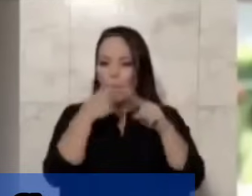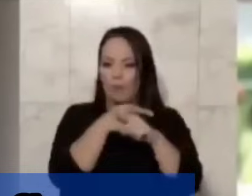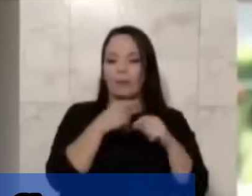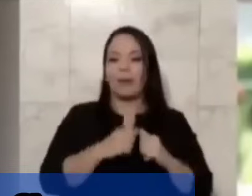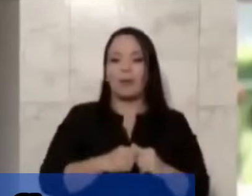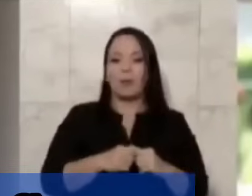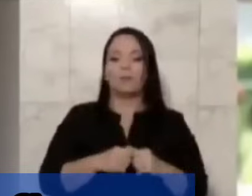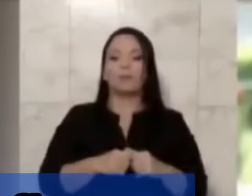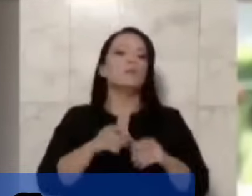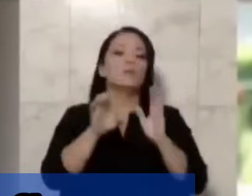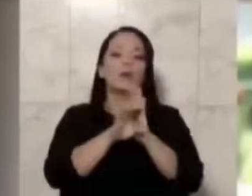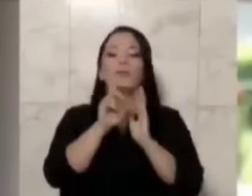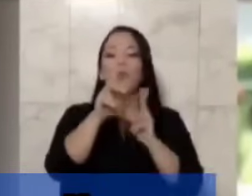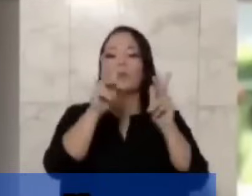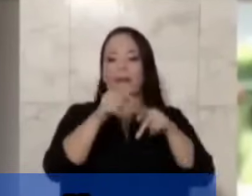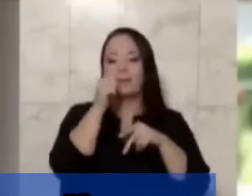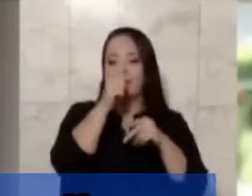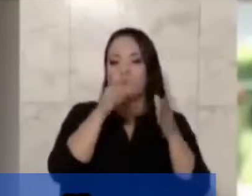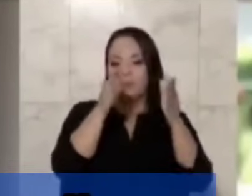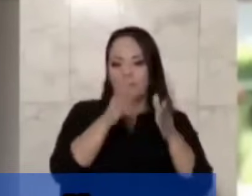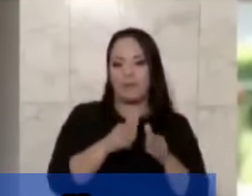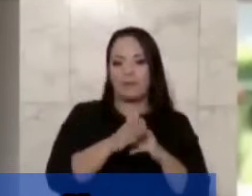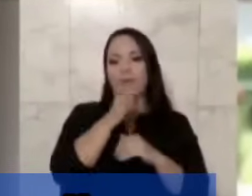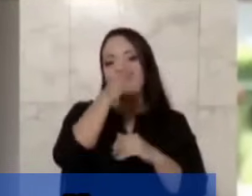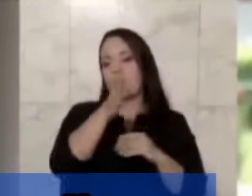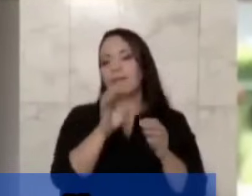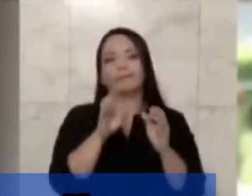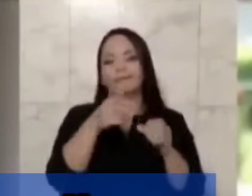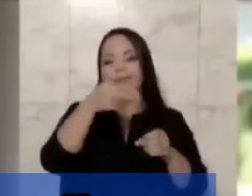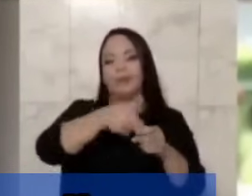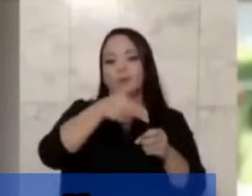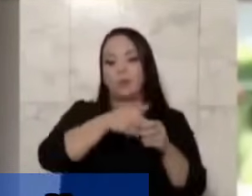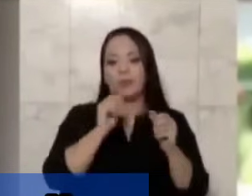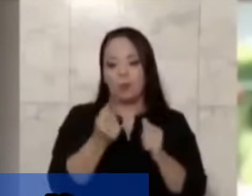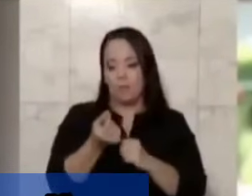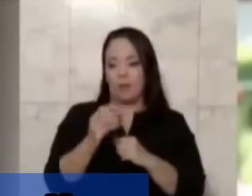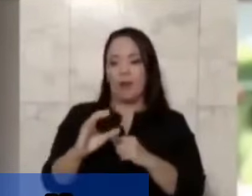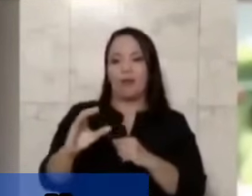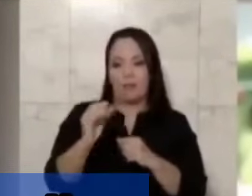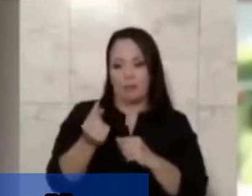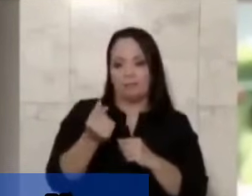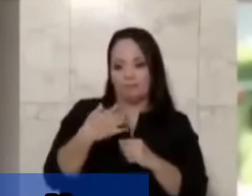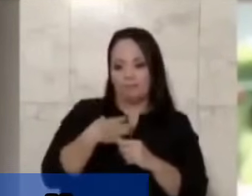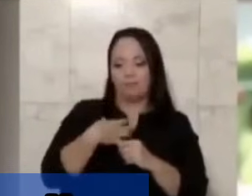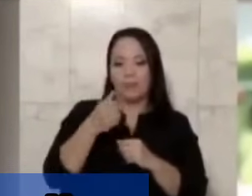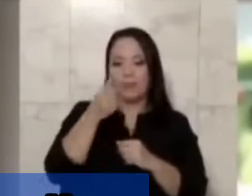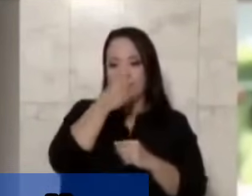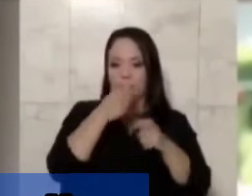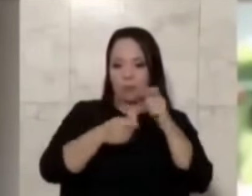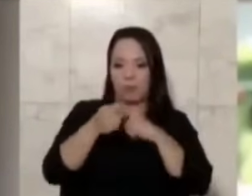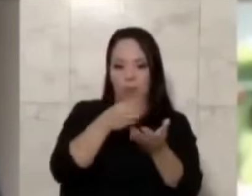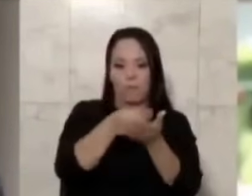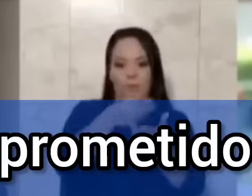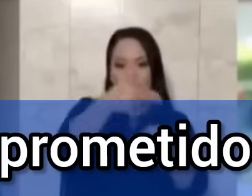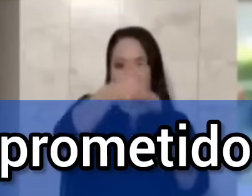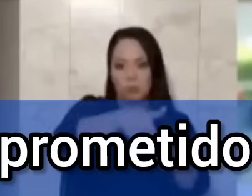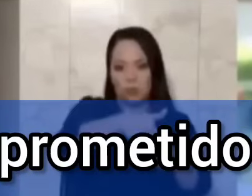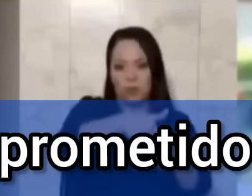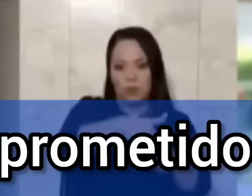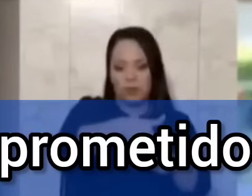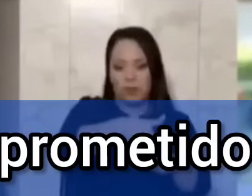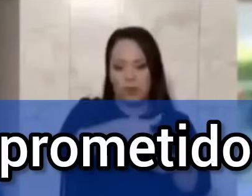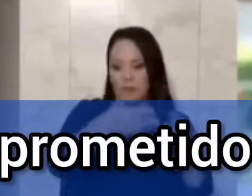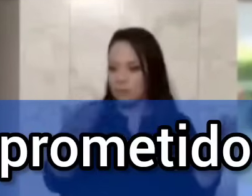pronto un narcotraficante iba a una estación de gasolina con dinero del narcotráfico, compraba gasolina, ya